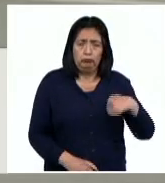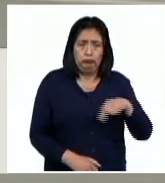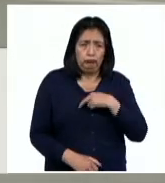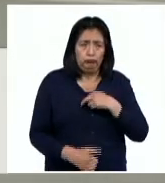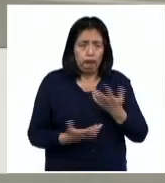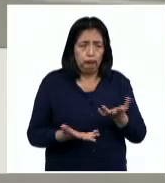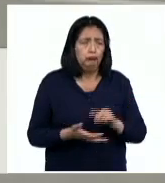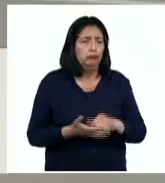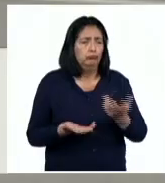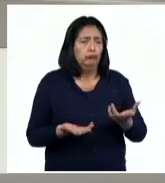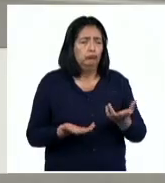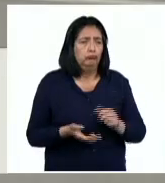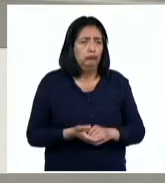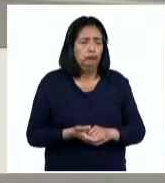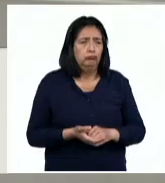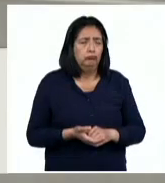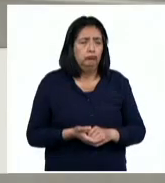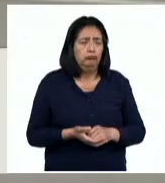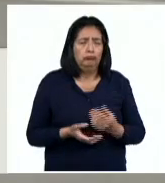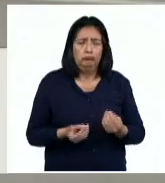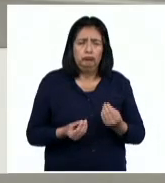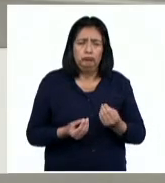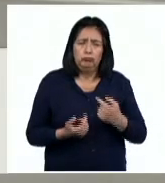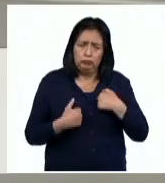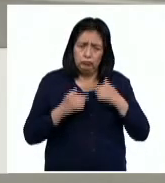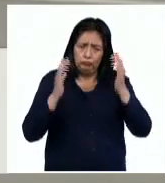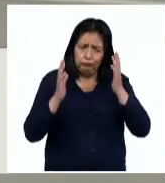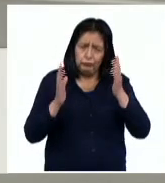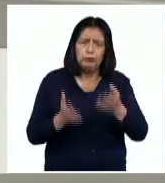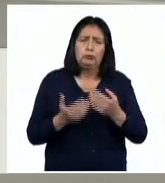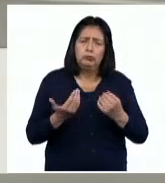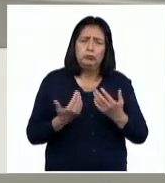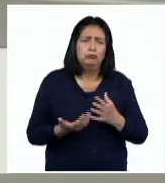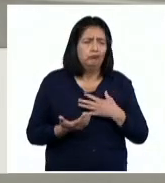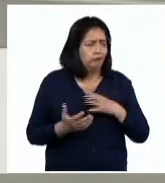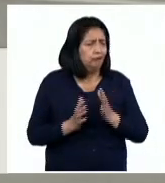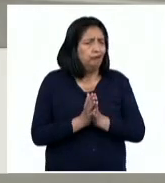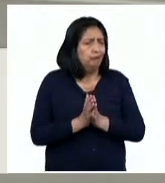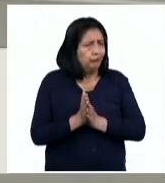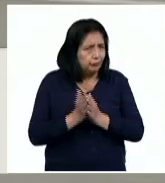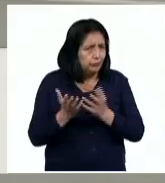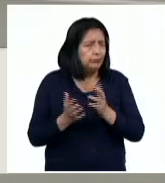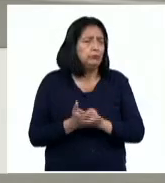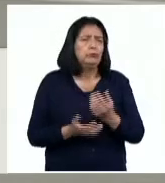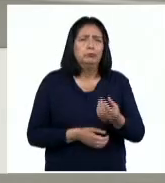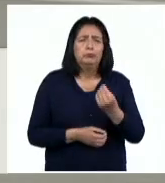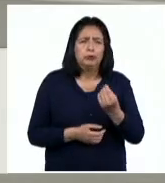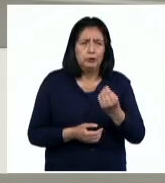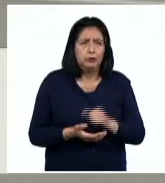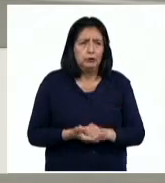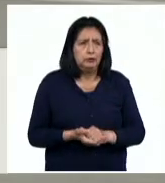Nosotros lo hacemos con dedicación y optimismo